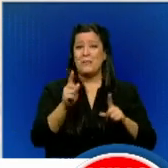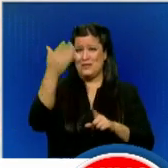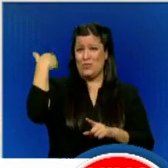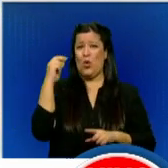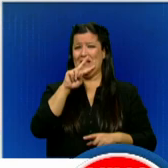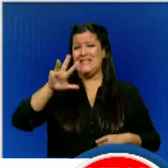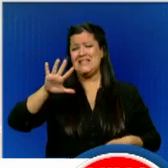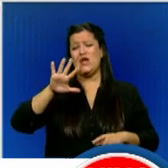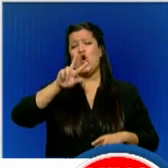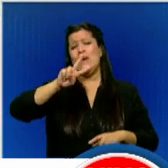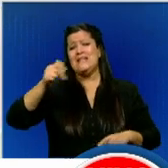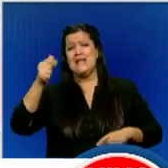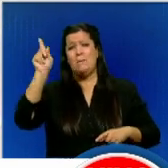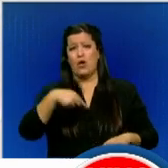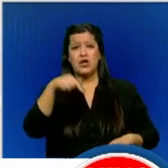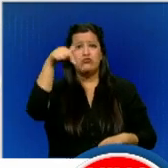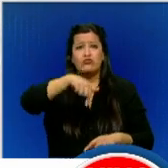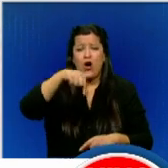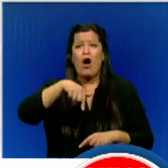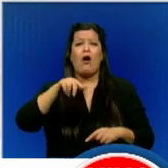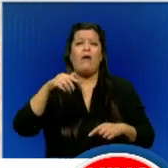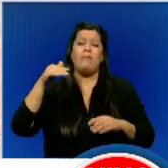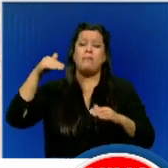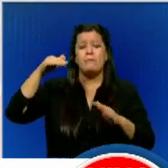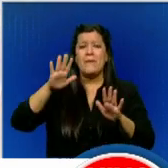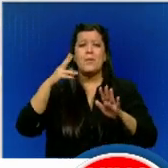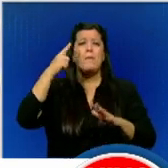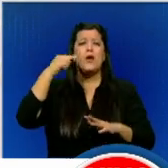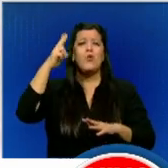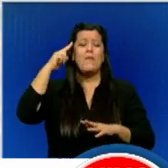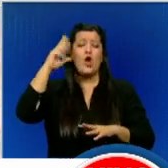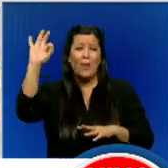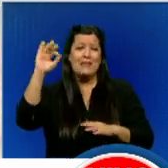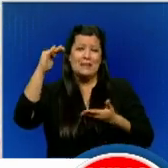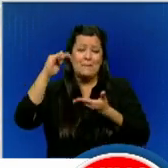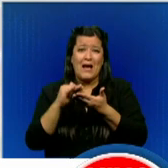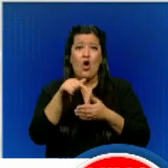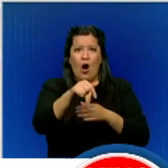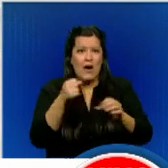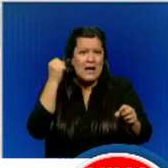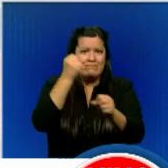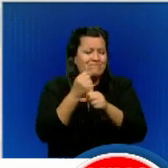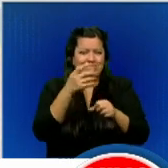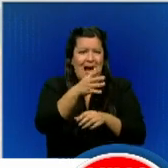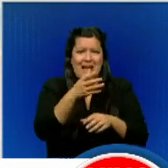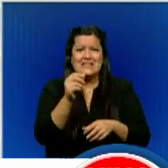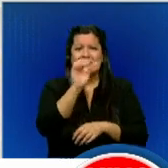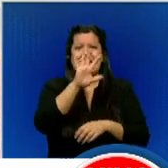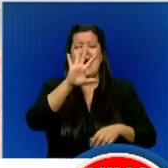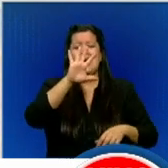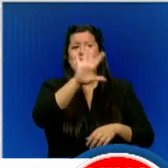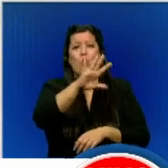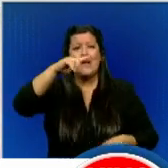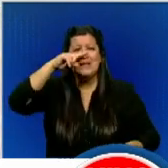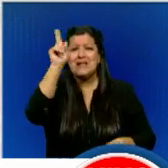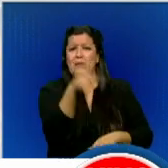26 por ciento con una pequeña merma principio los noventas a casi el 47 por ciento en el año